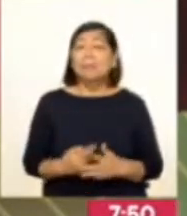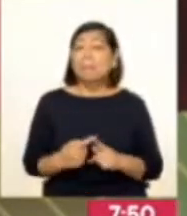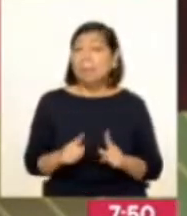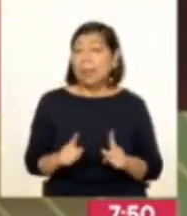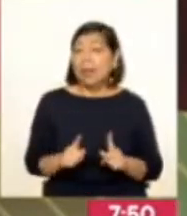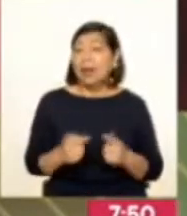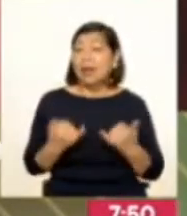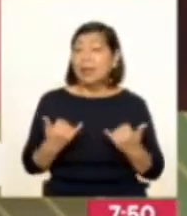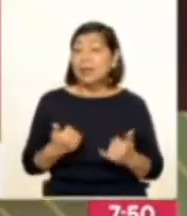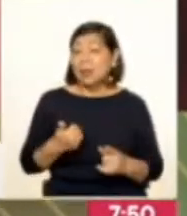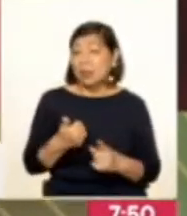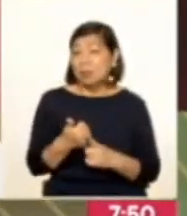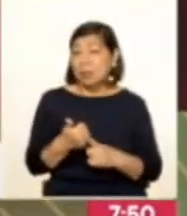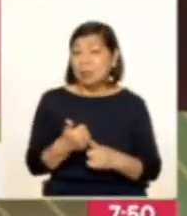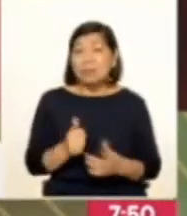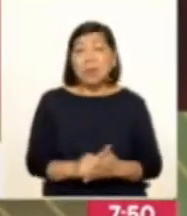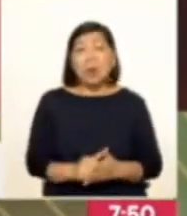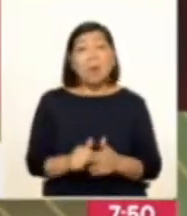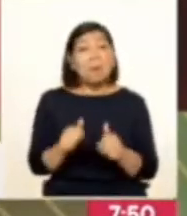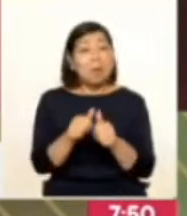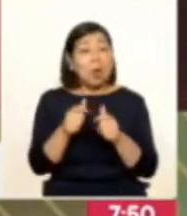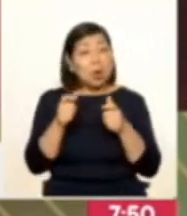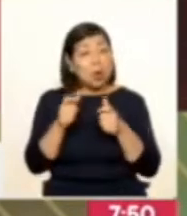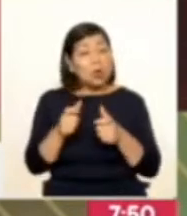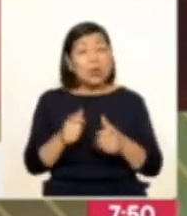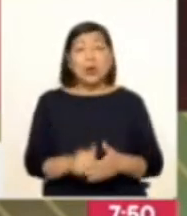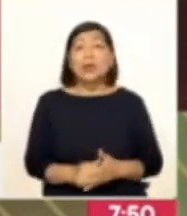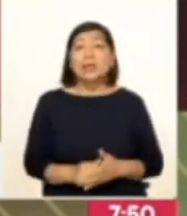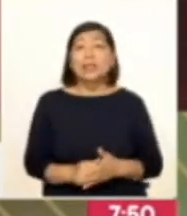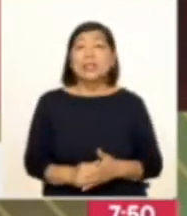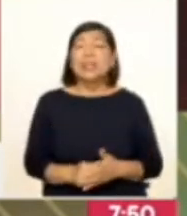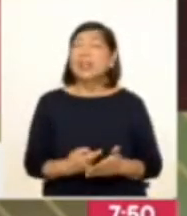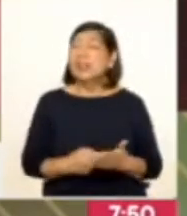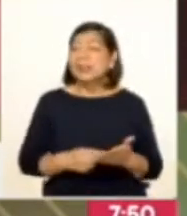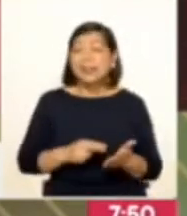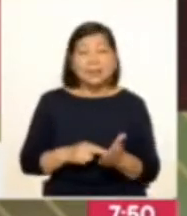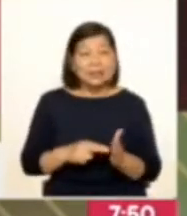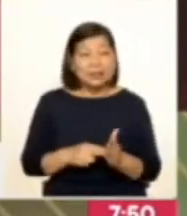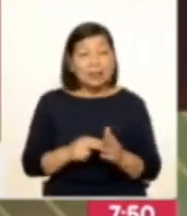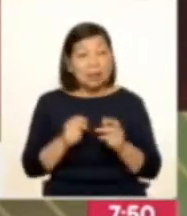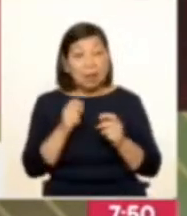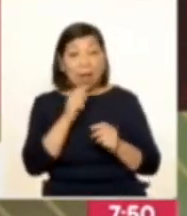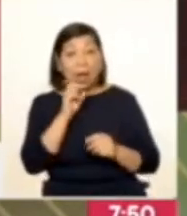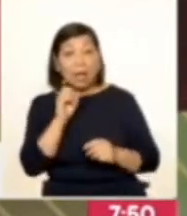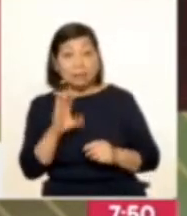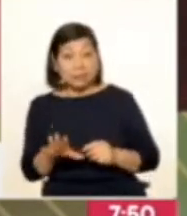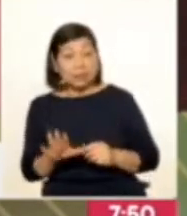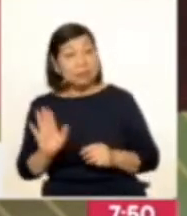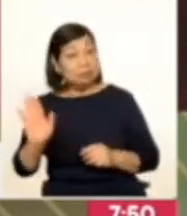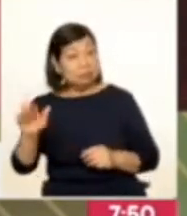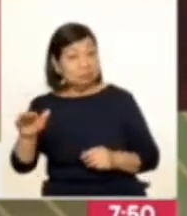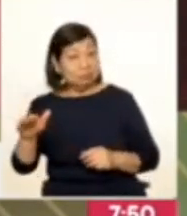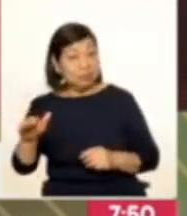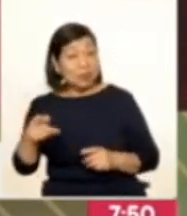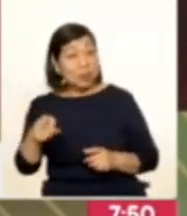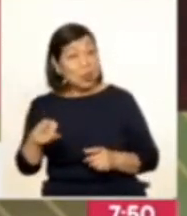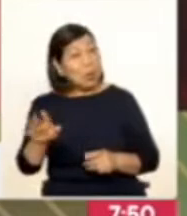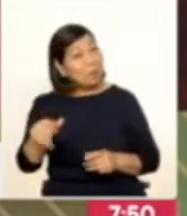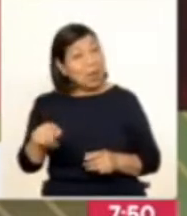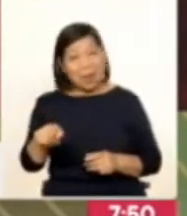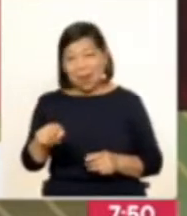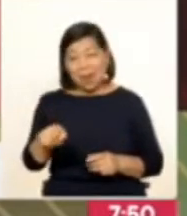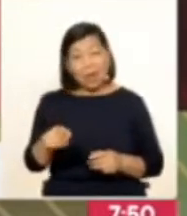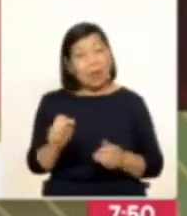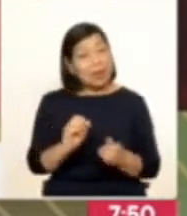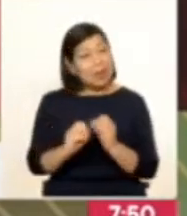hecho para eso mismo creamos Pues el modelo de control concurrente el modelo de control concurrente alerta le dice Oye sabes que esto lo que estás haciendo está